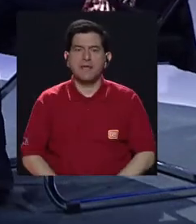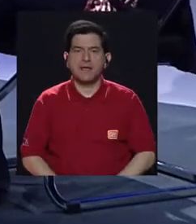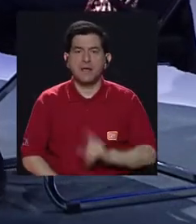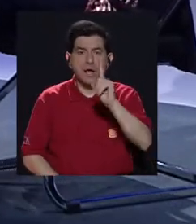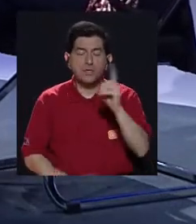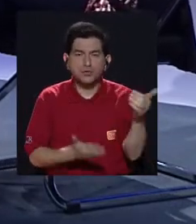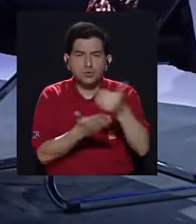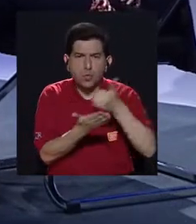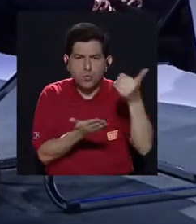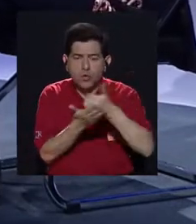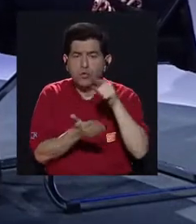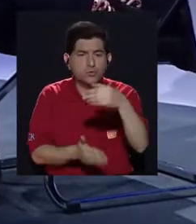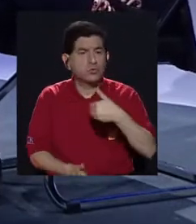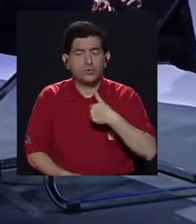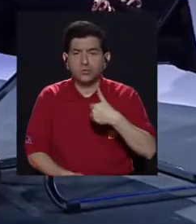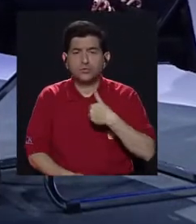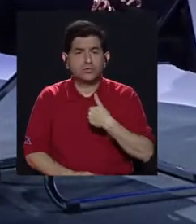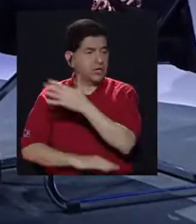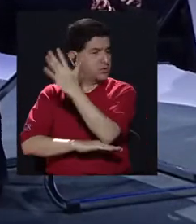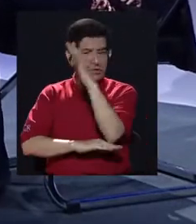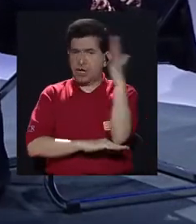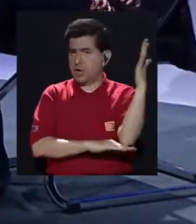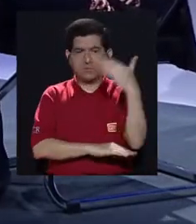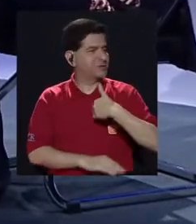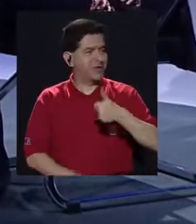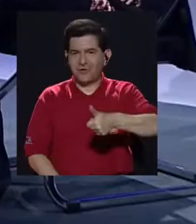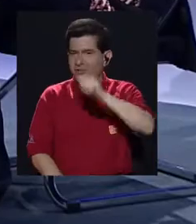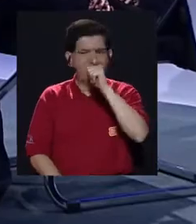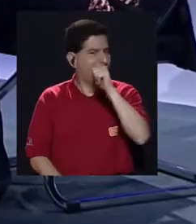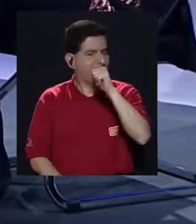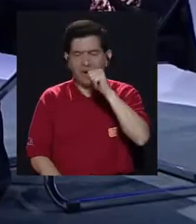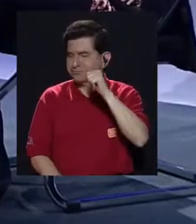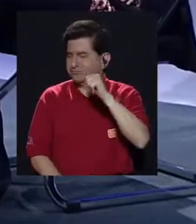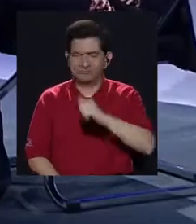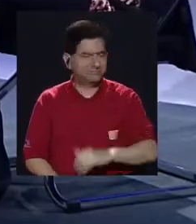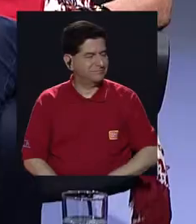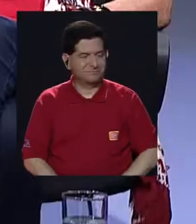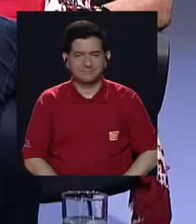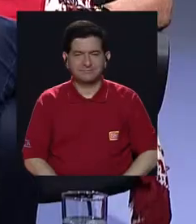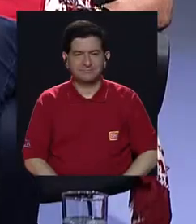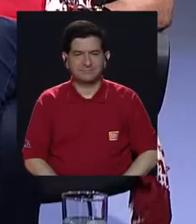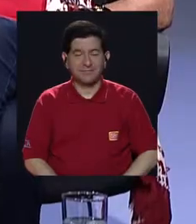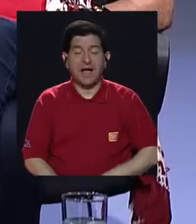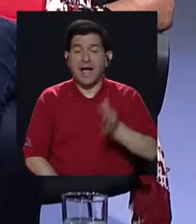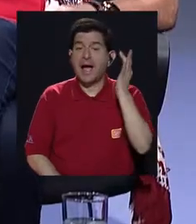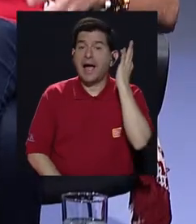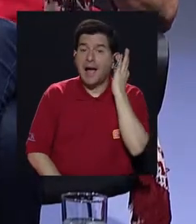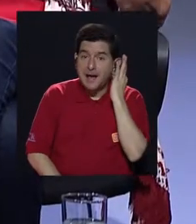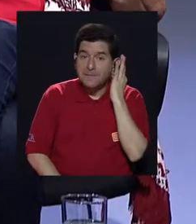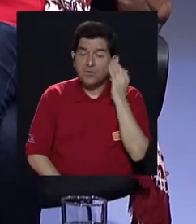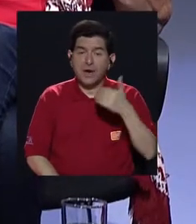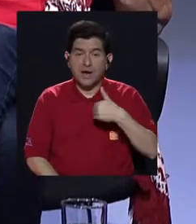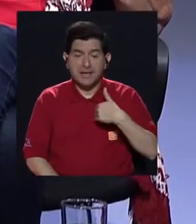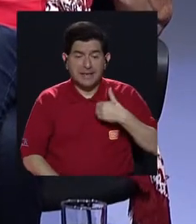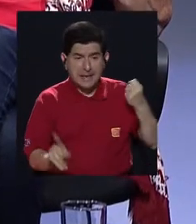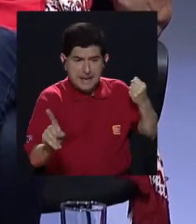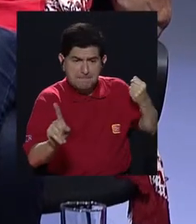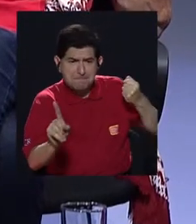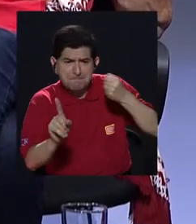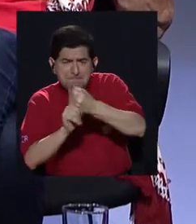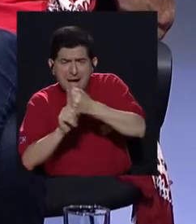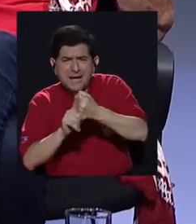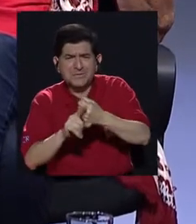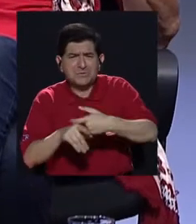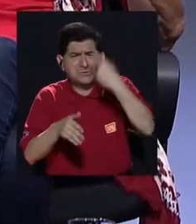ambiente es un recurso que si usted no tiene bosque no tiene agua entonces la mujer